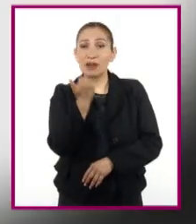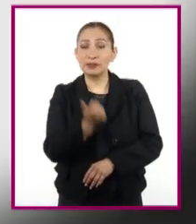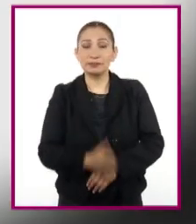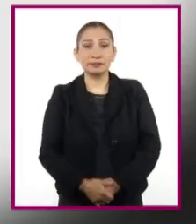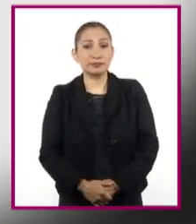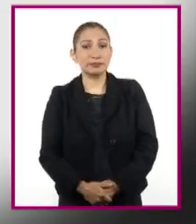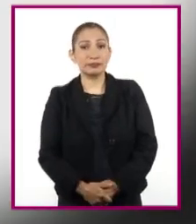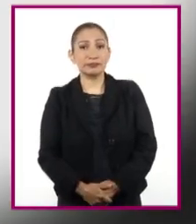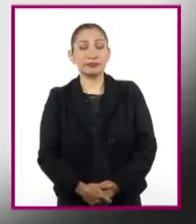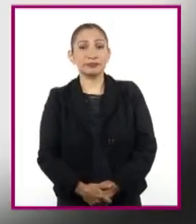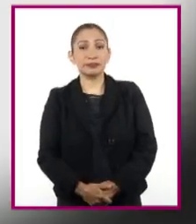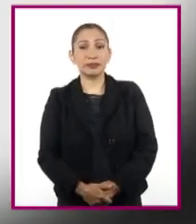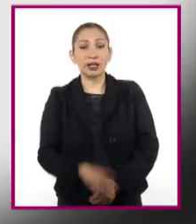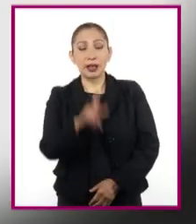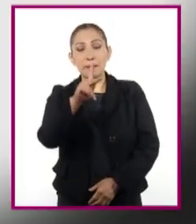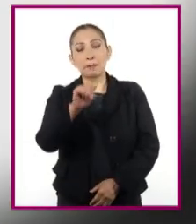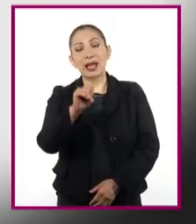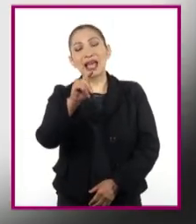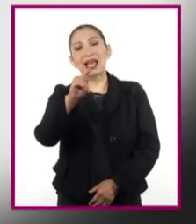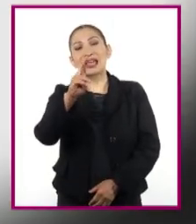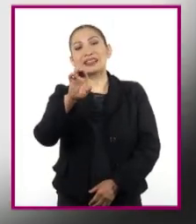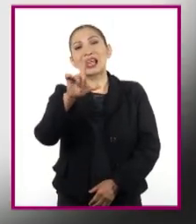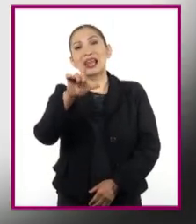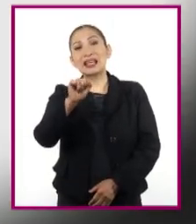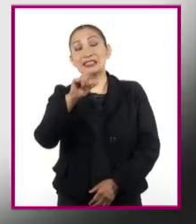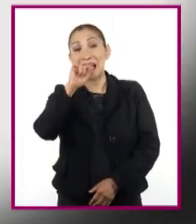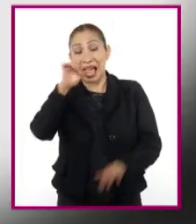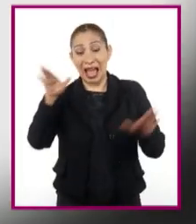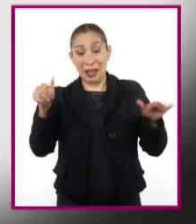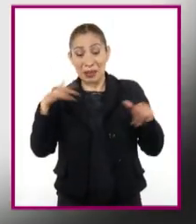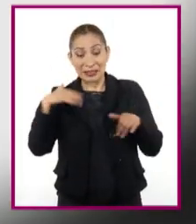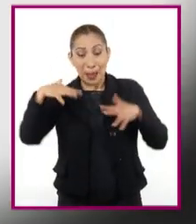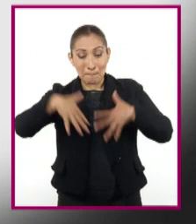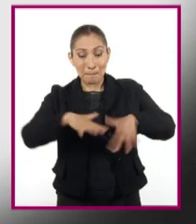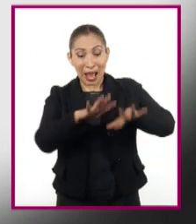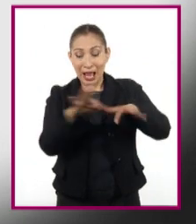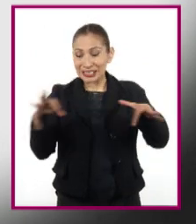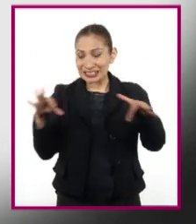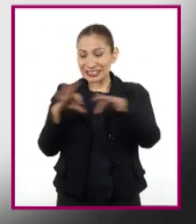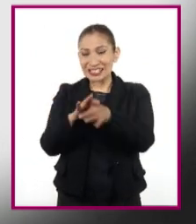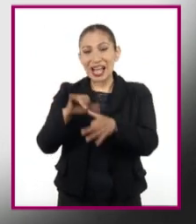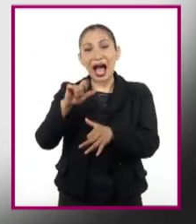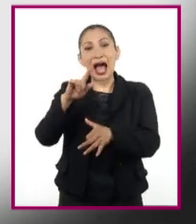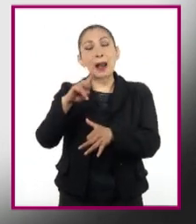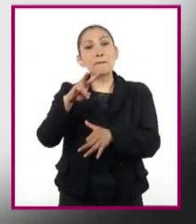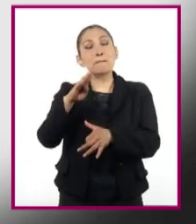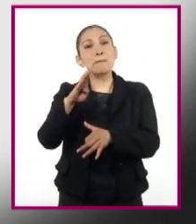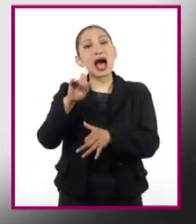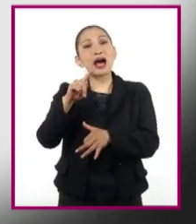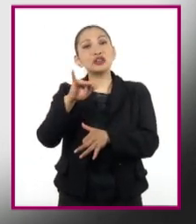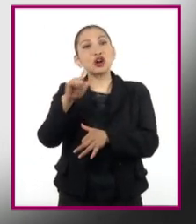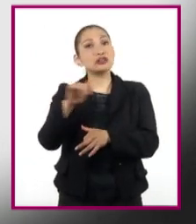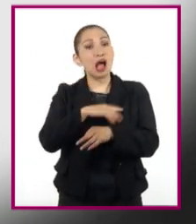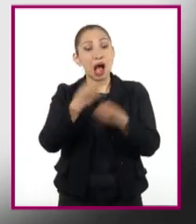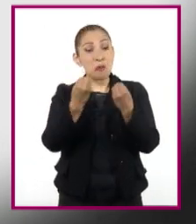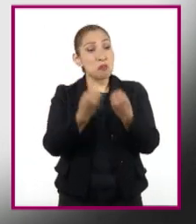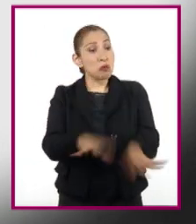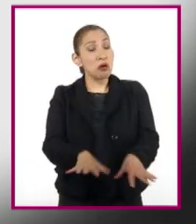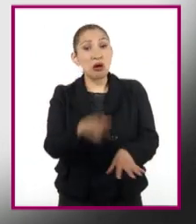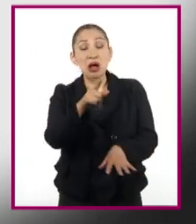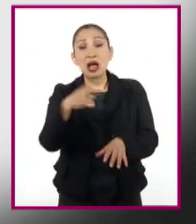Los petreles, aves marinas emparentadas con los albatros, desaparecieron de la isla